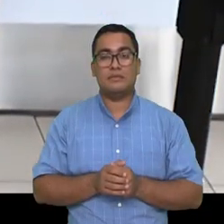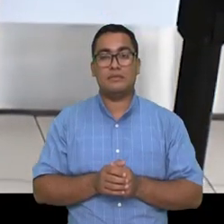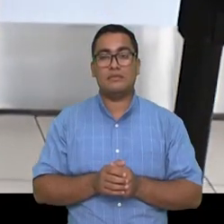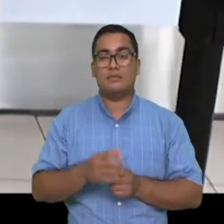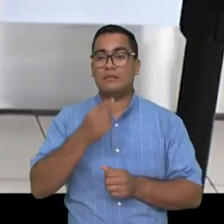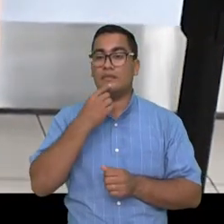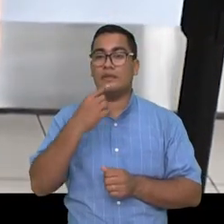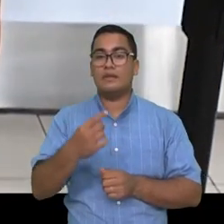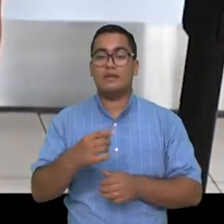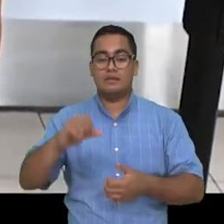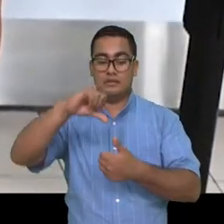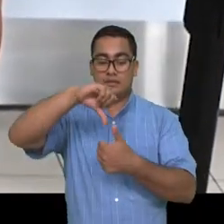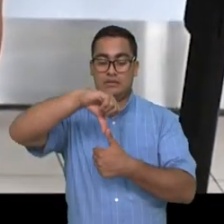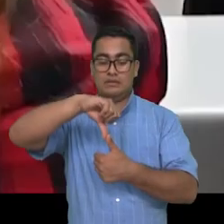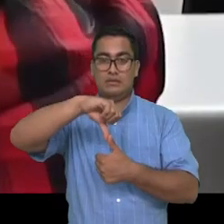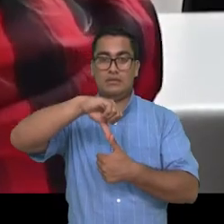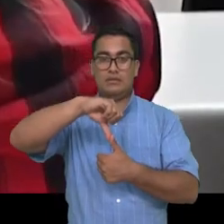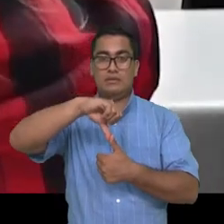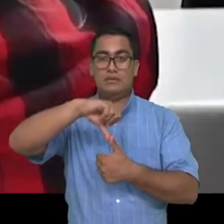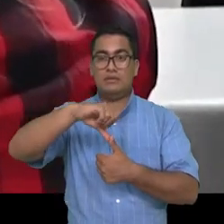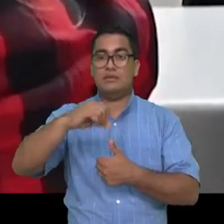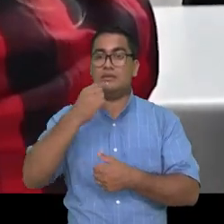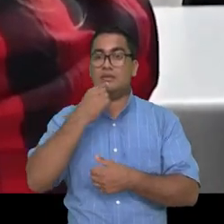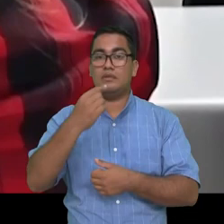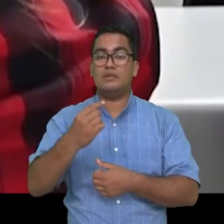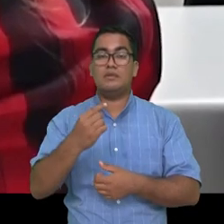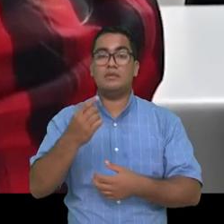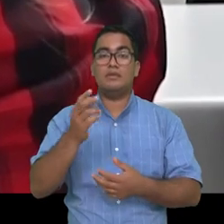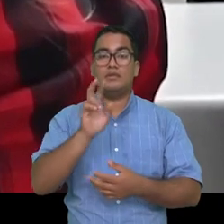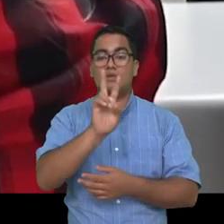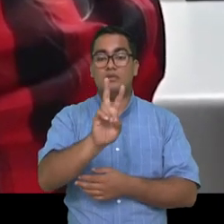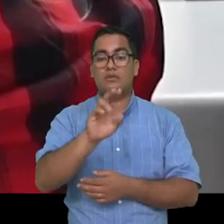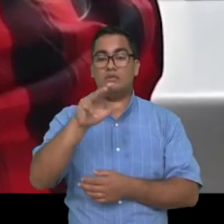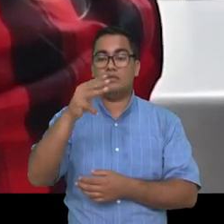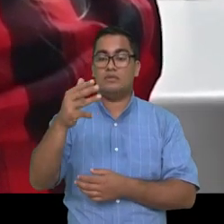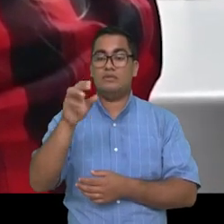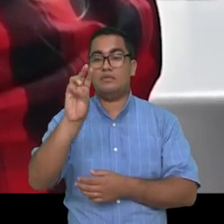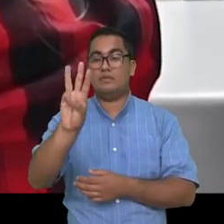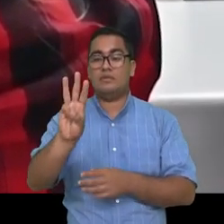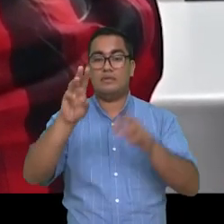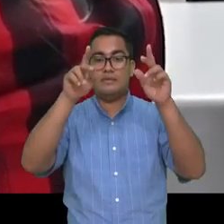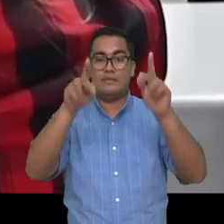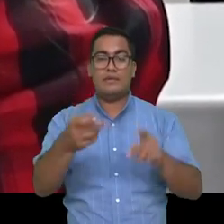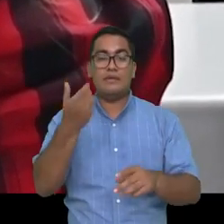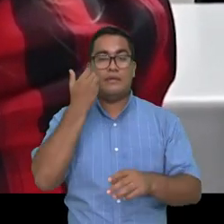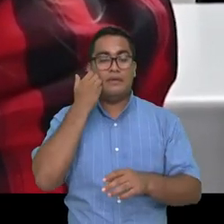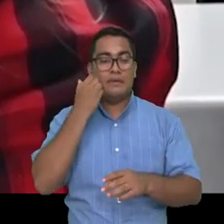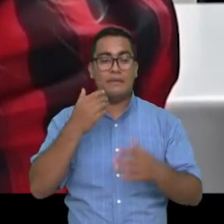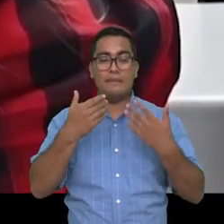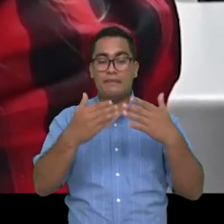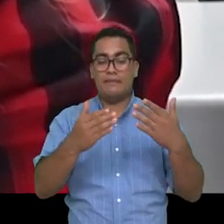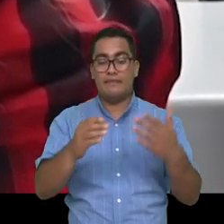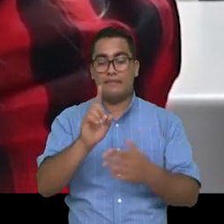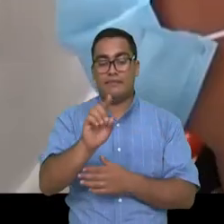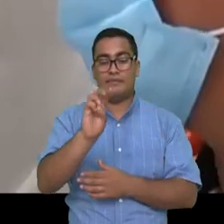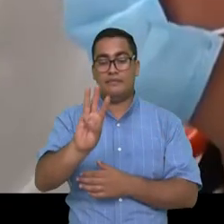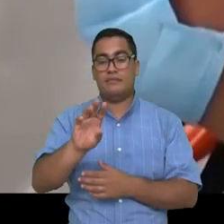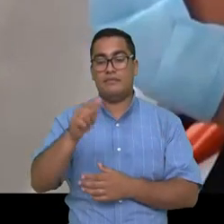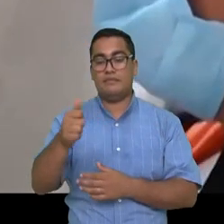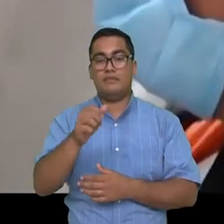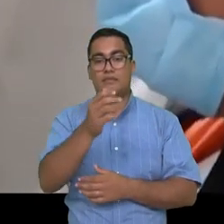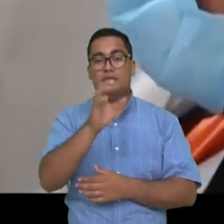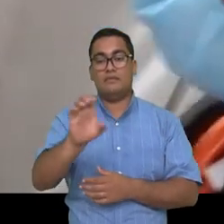Mientras tanto, en Centroamérica los casos reportados ascienden a 293, Panamá reporta 136, Costa